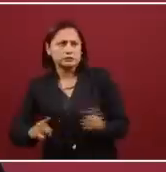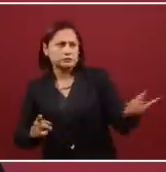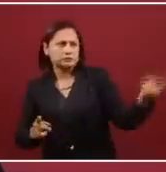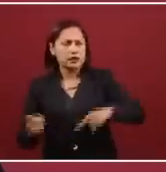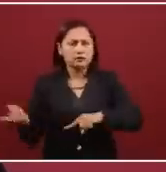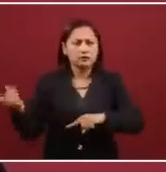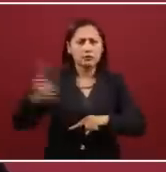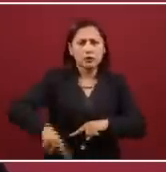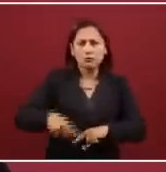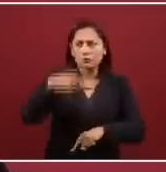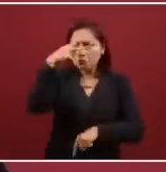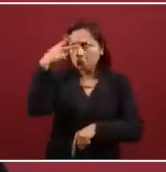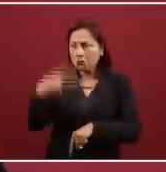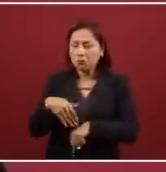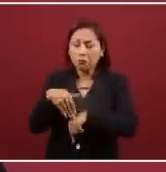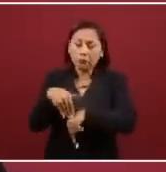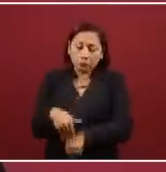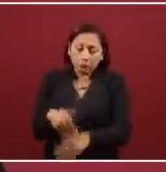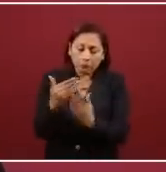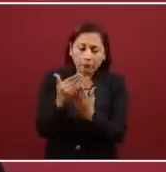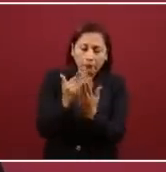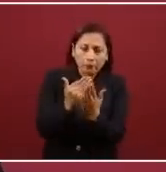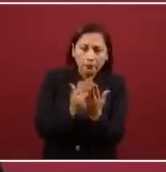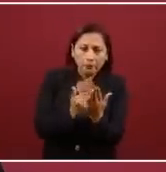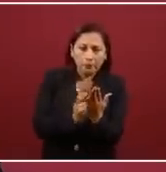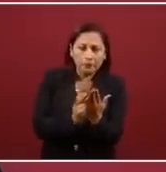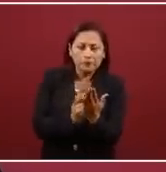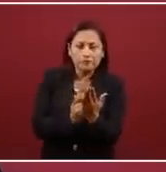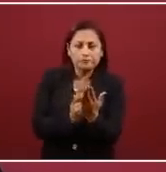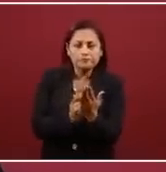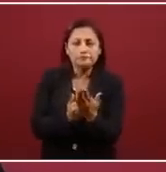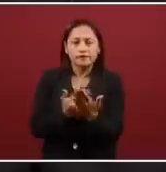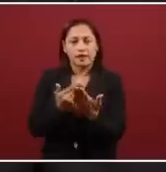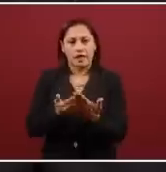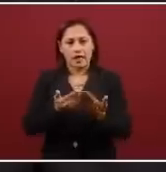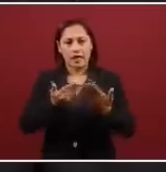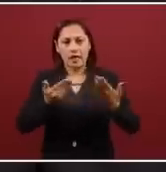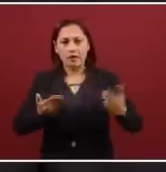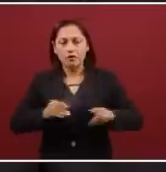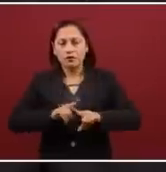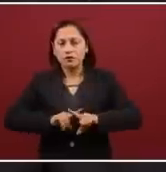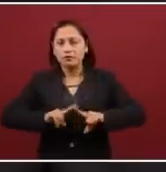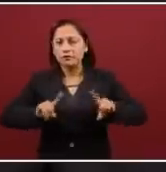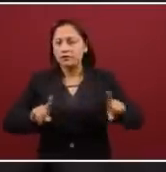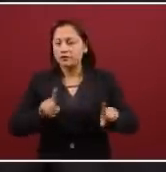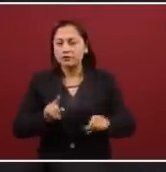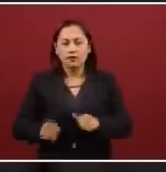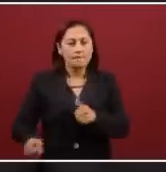Y por primera vez se hizo un plan de desarrollo